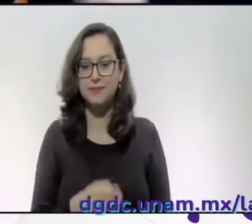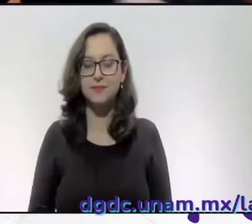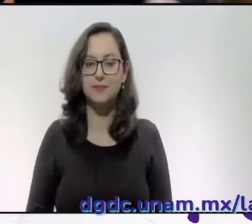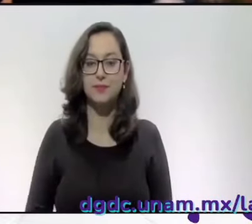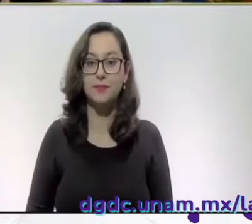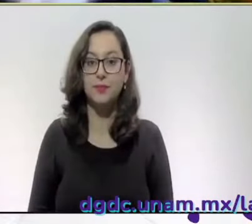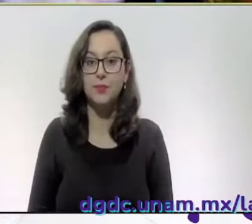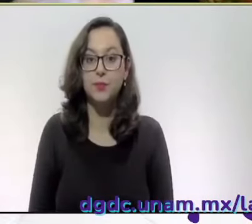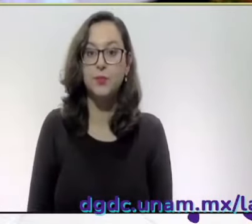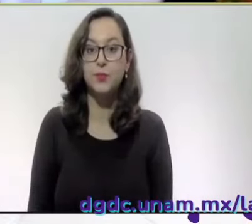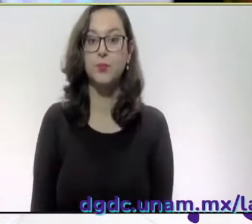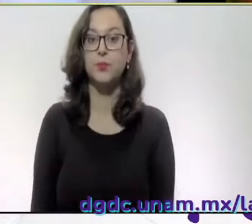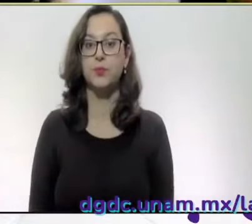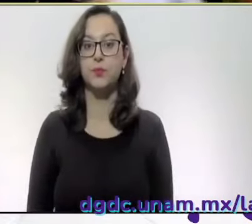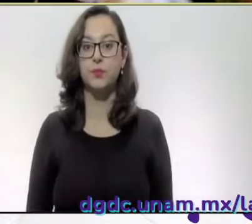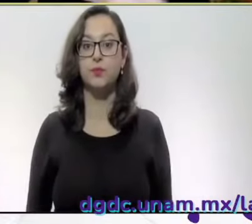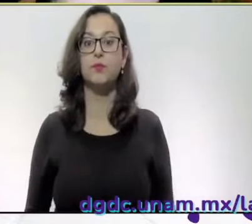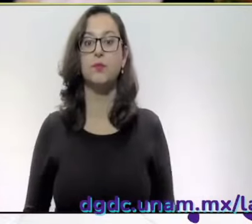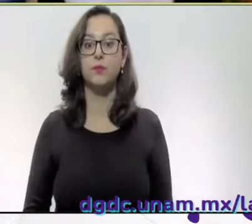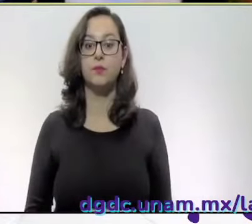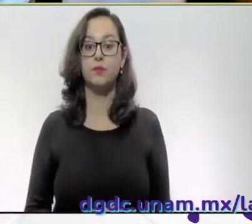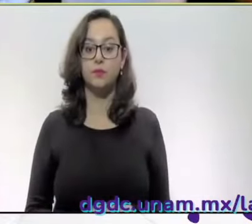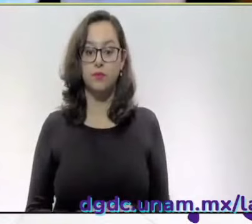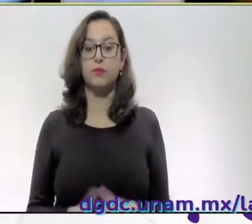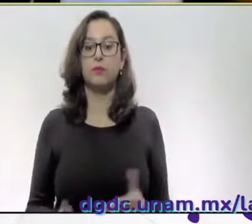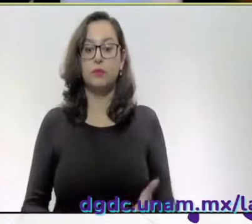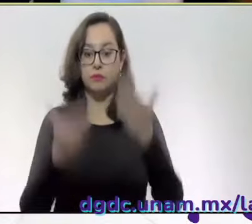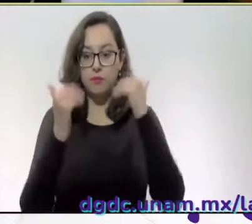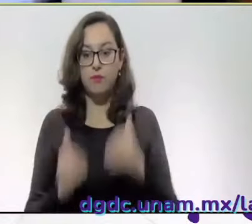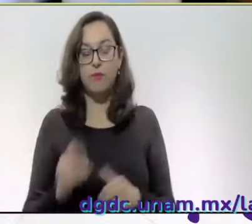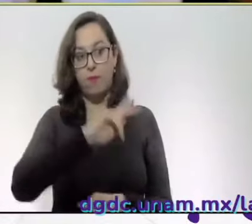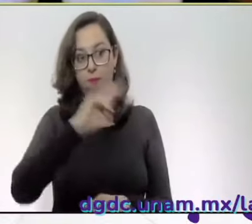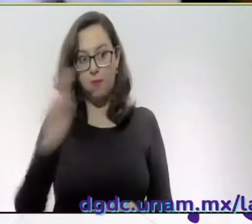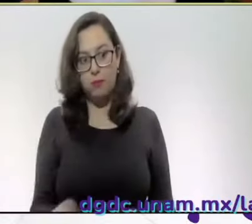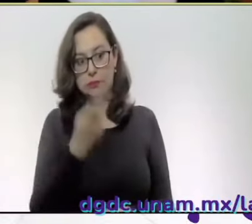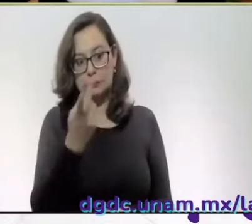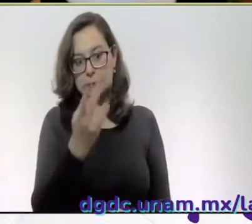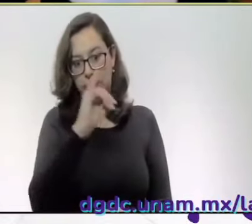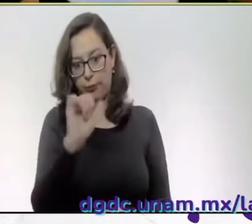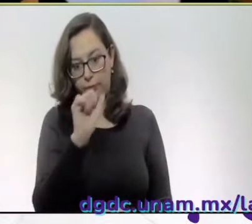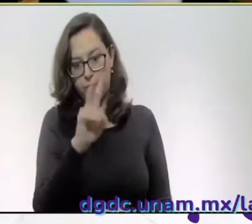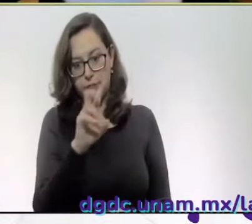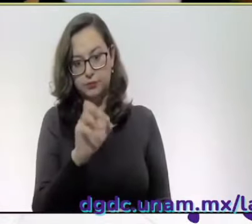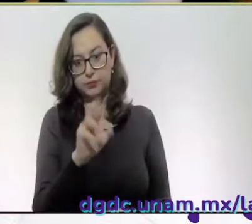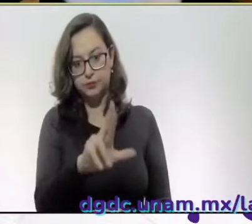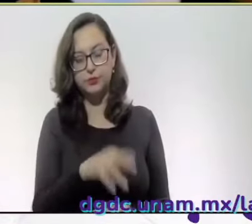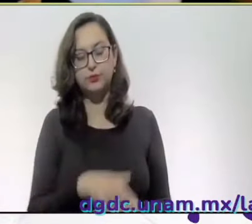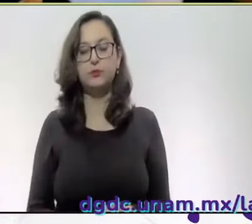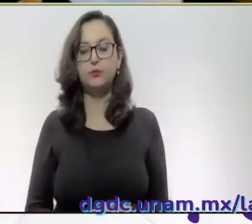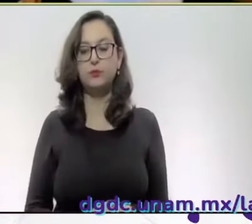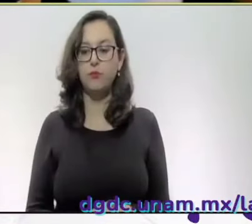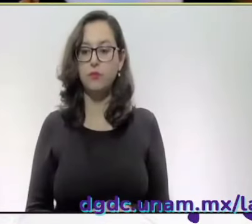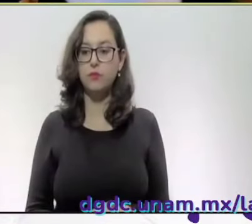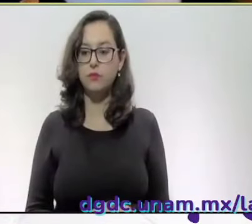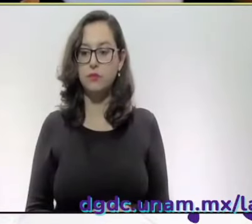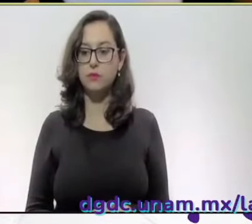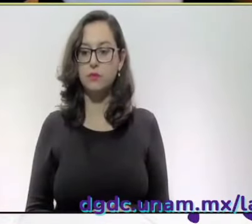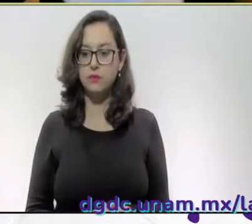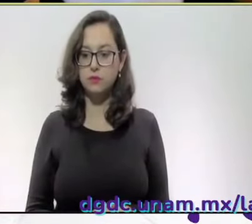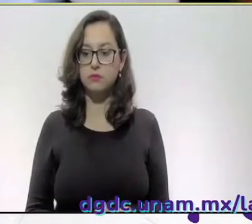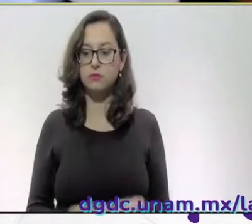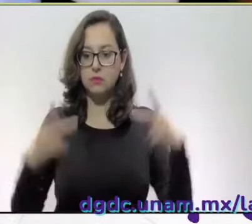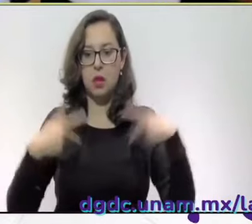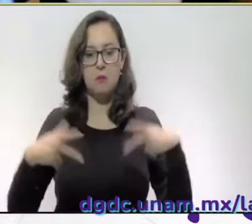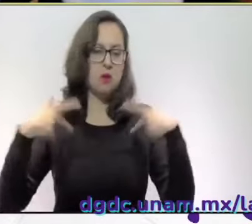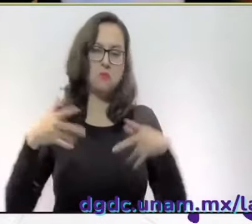Me quedo contigo, Javier, porque la siguiente pregunta, que es De nuevo, es preguntas que se haría el ciudadano